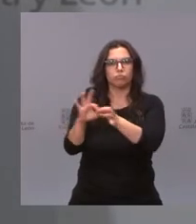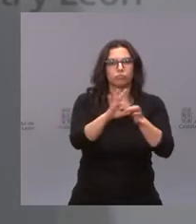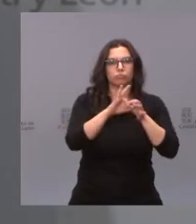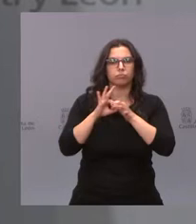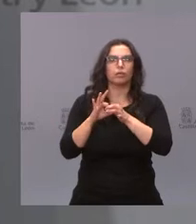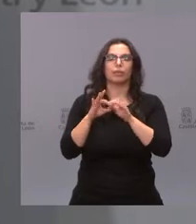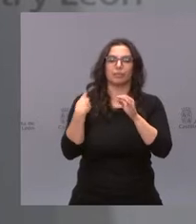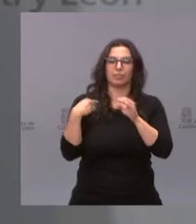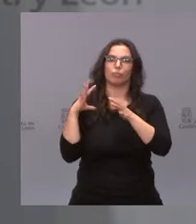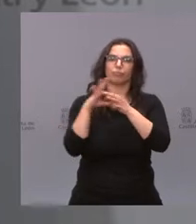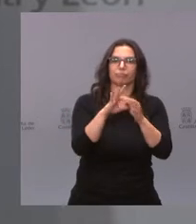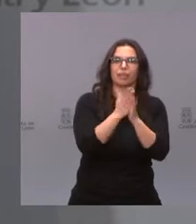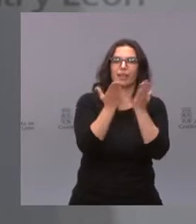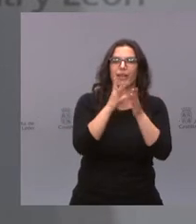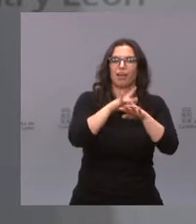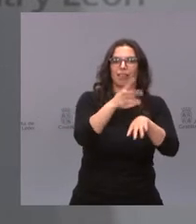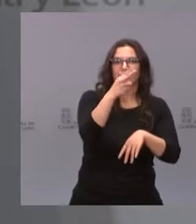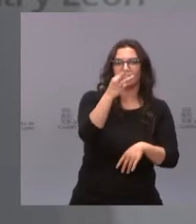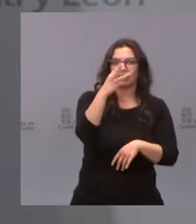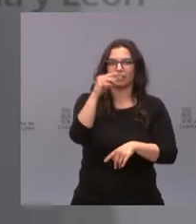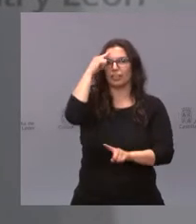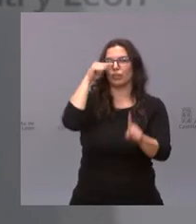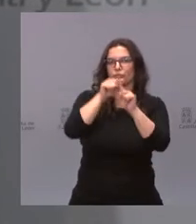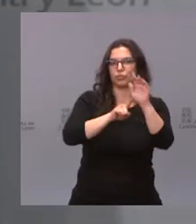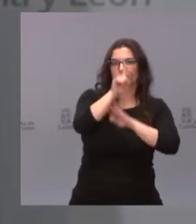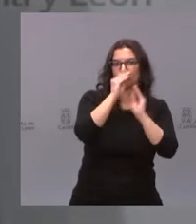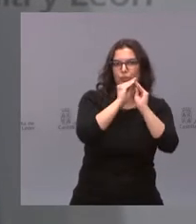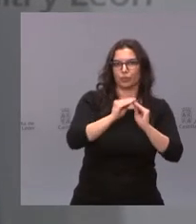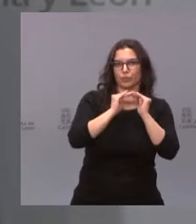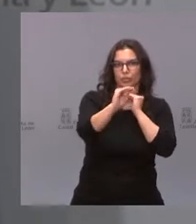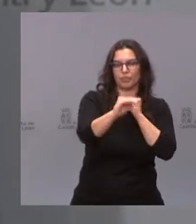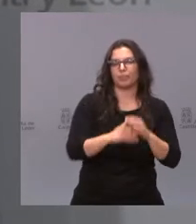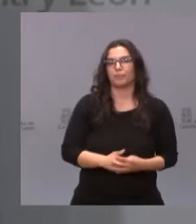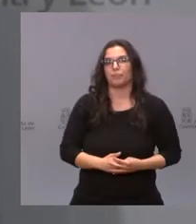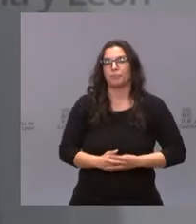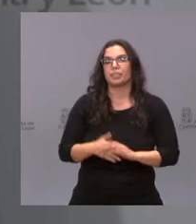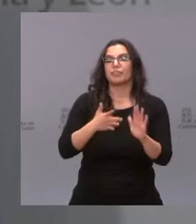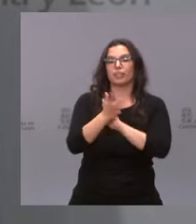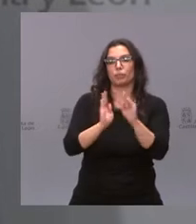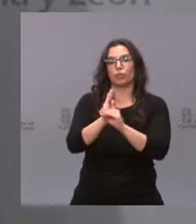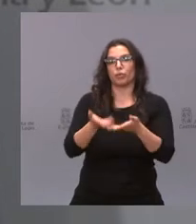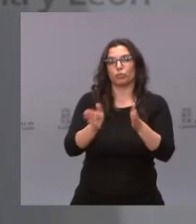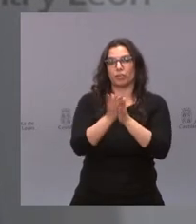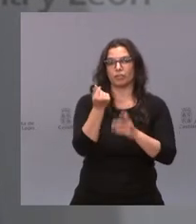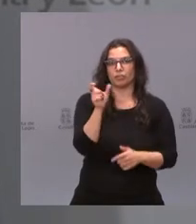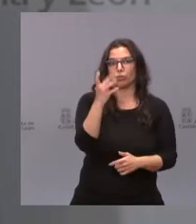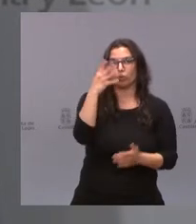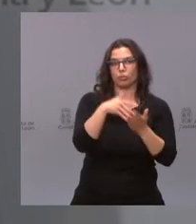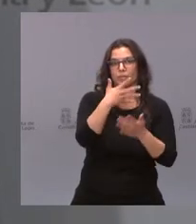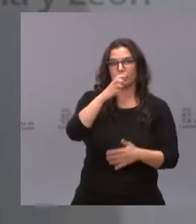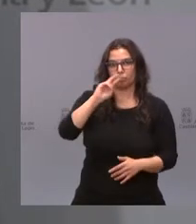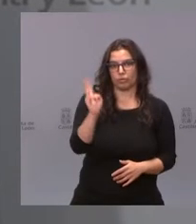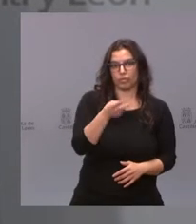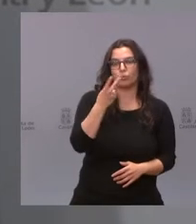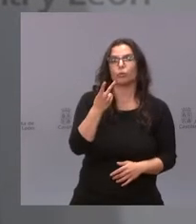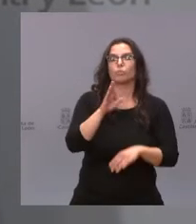Agenda 2030 y los Objetivos del Desarrollo Sostenible. Se trata de una subvención por valor de 4.500 euros